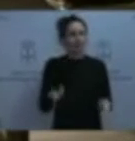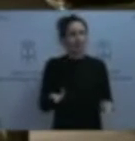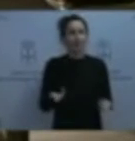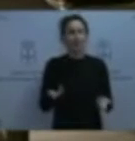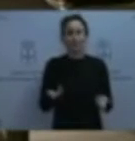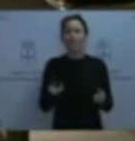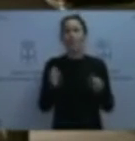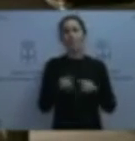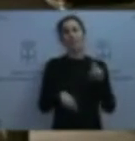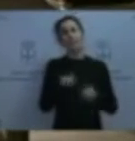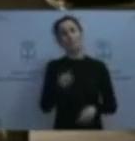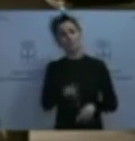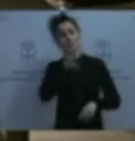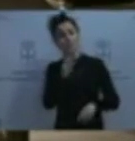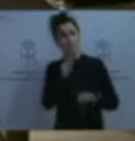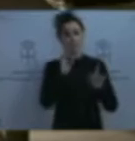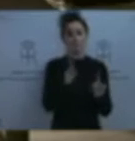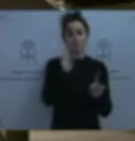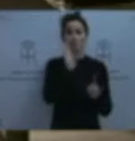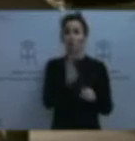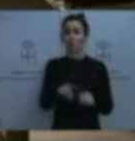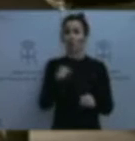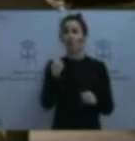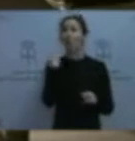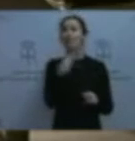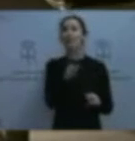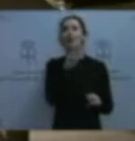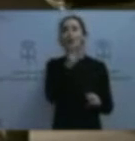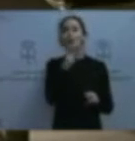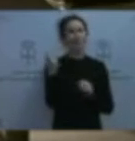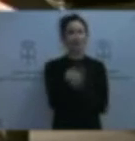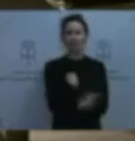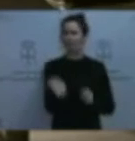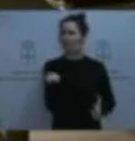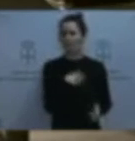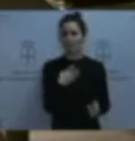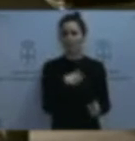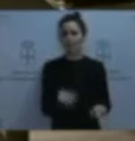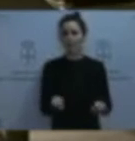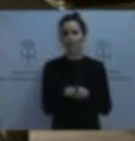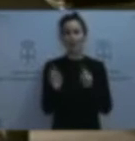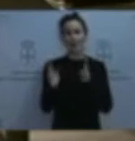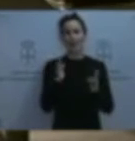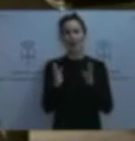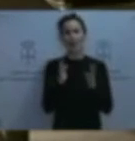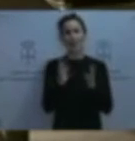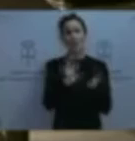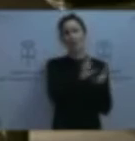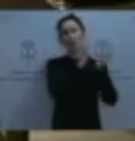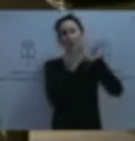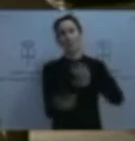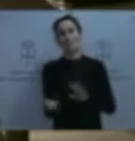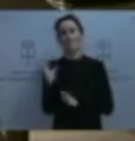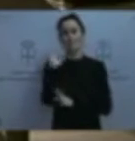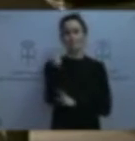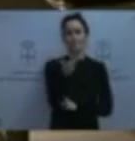estaba sucediendo. La corrupción, por un lado, se presentaba tan inevitable como podía ser las estaciones y el cambio del clima. Parecía que era una